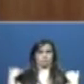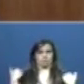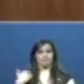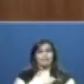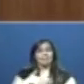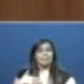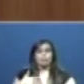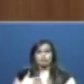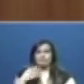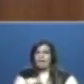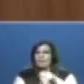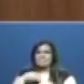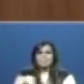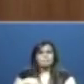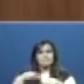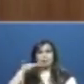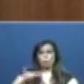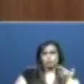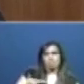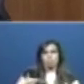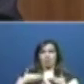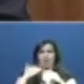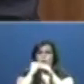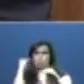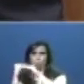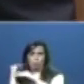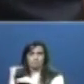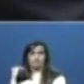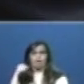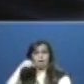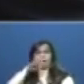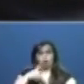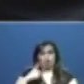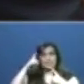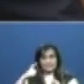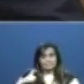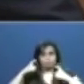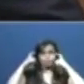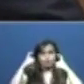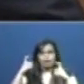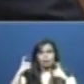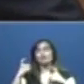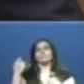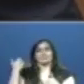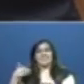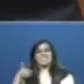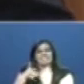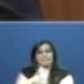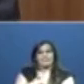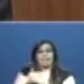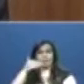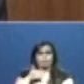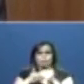siempre con justicia y equidad que los esfuerzos de hoy ya están sirviendo para evitar sacrificios